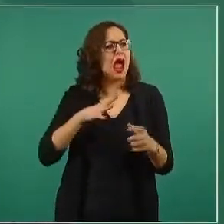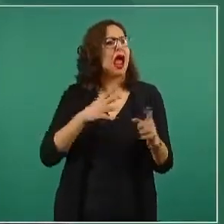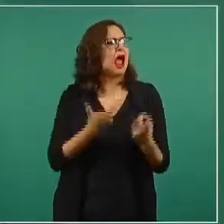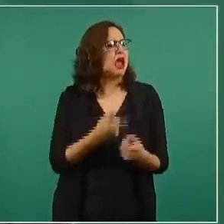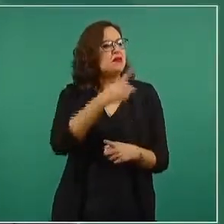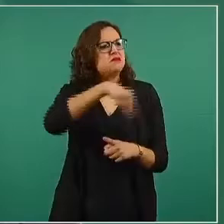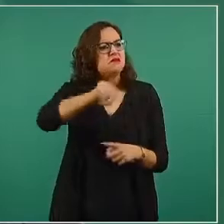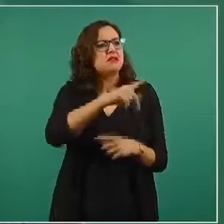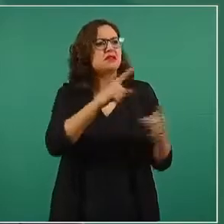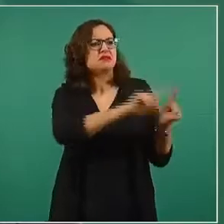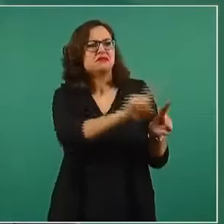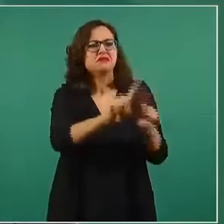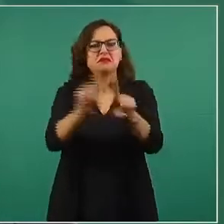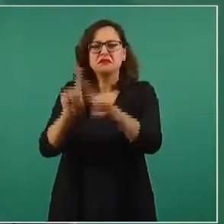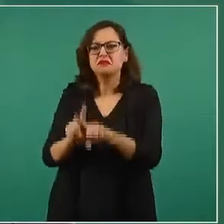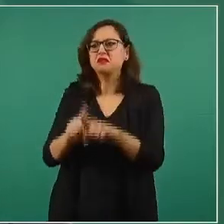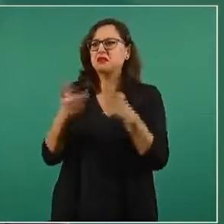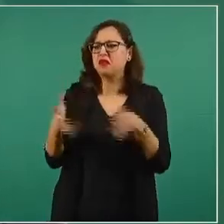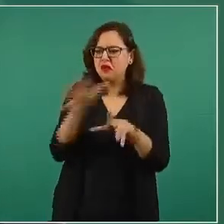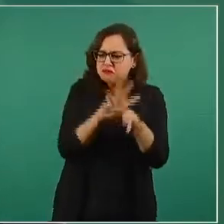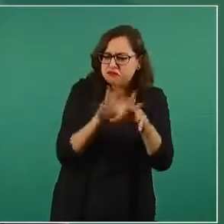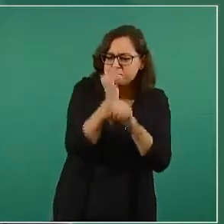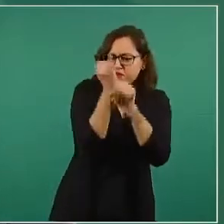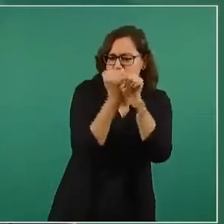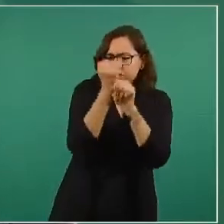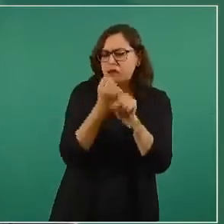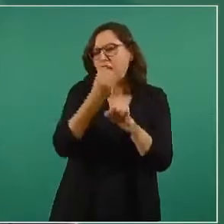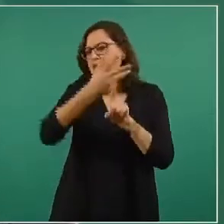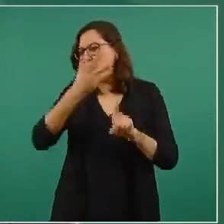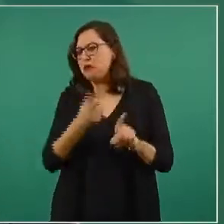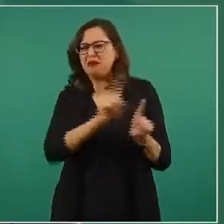hay politólogos, etcétera, etcétera, etcétera,